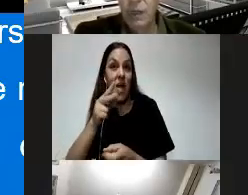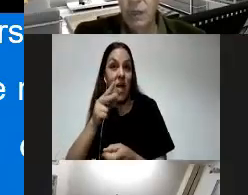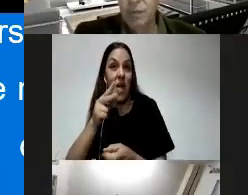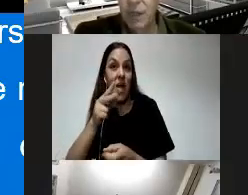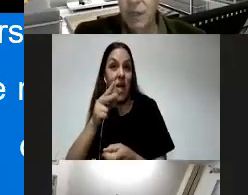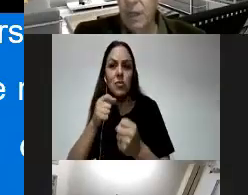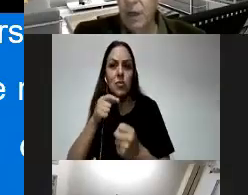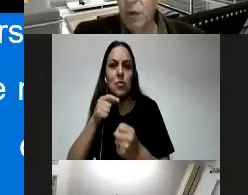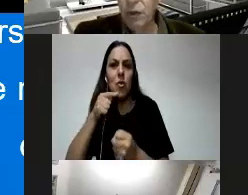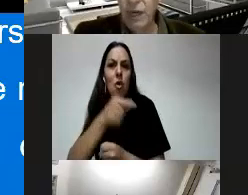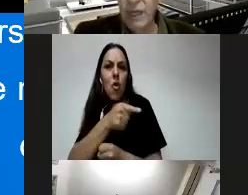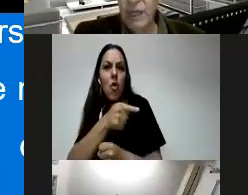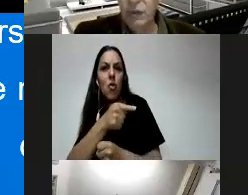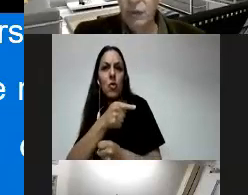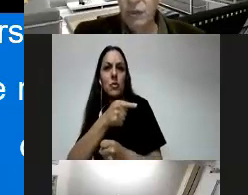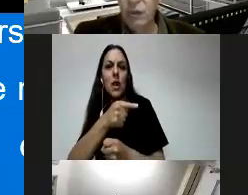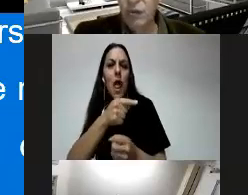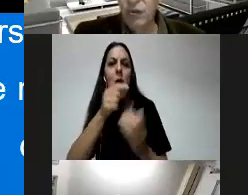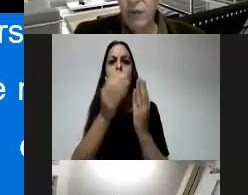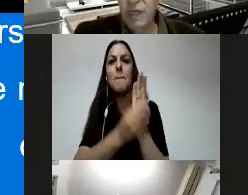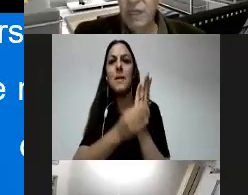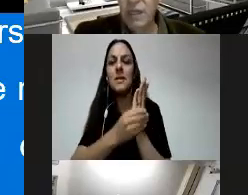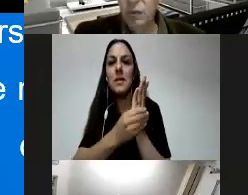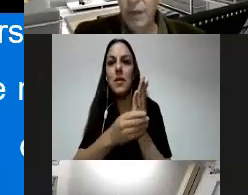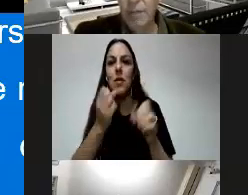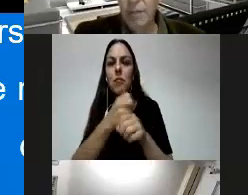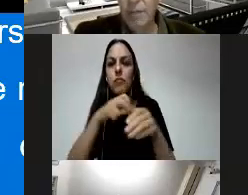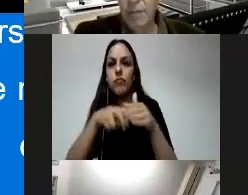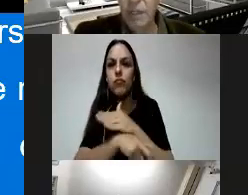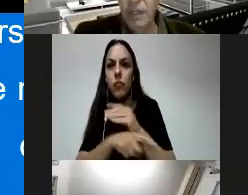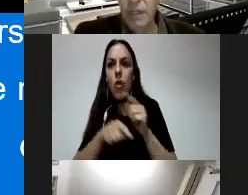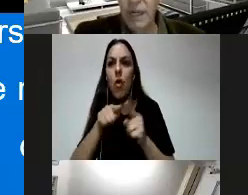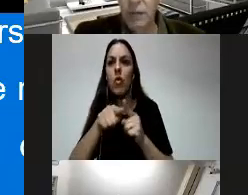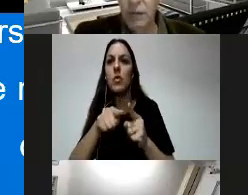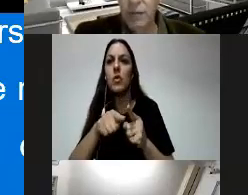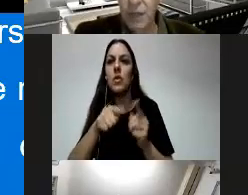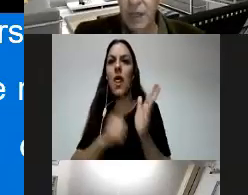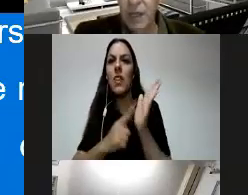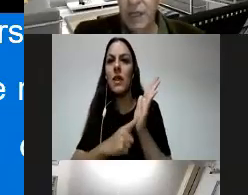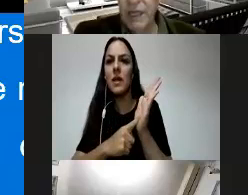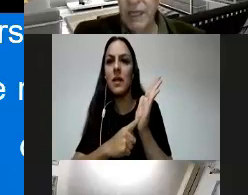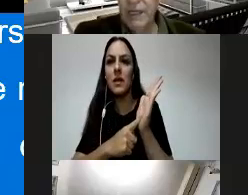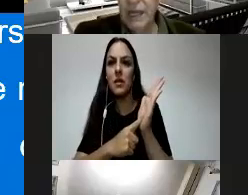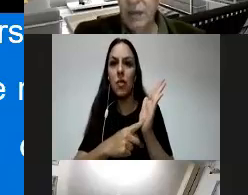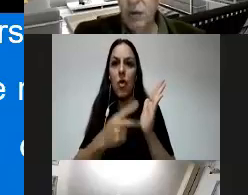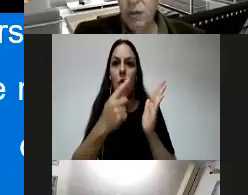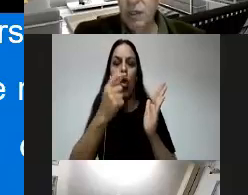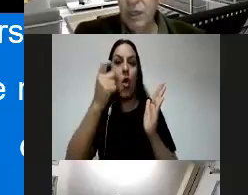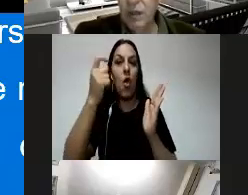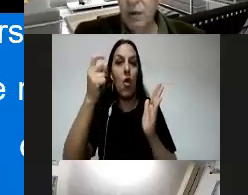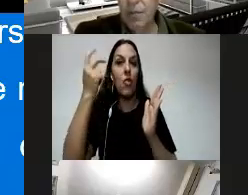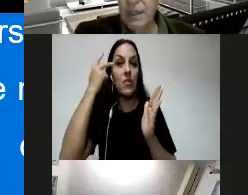Transporte, contra el decreto 118/6 sobre amparo, considerando que esta